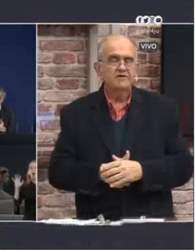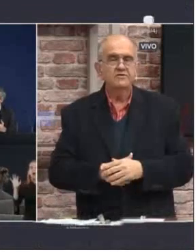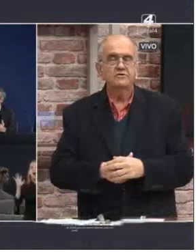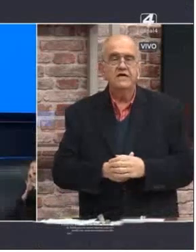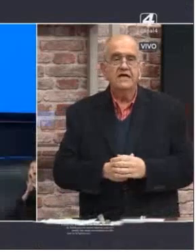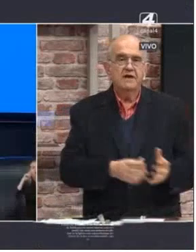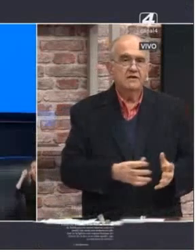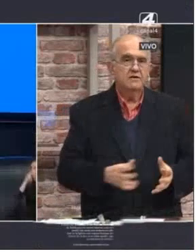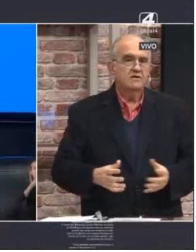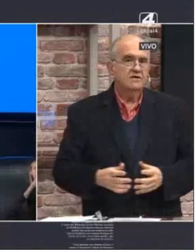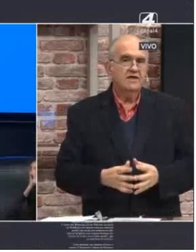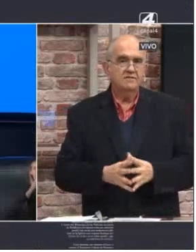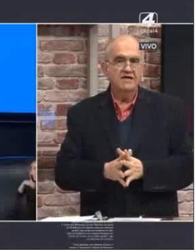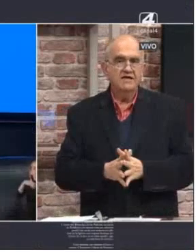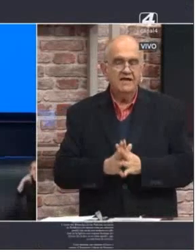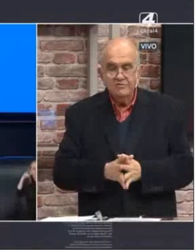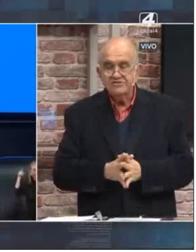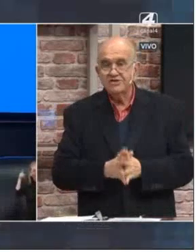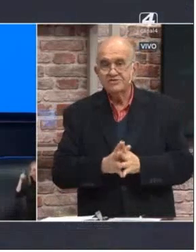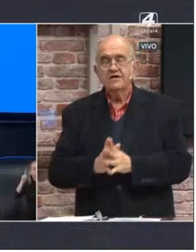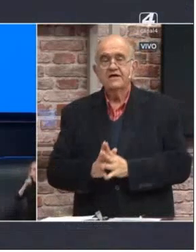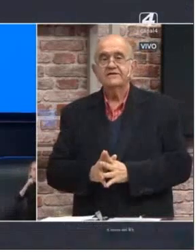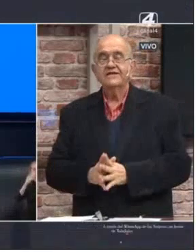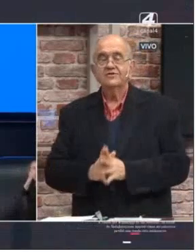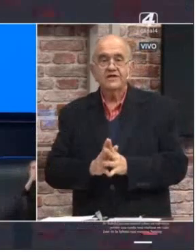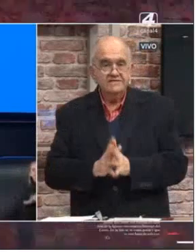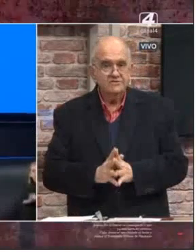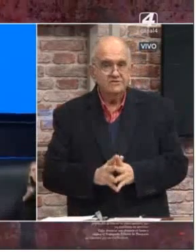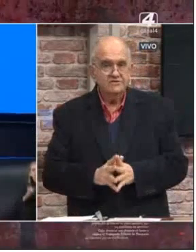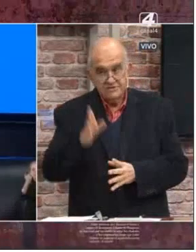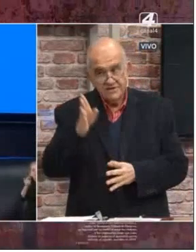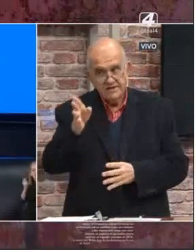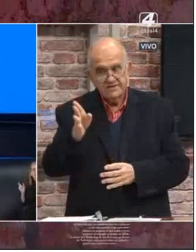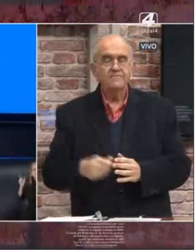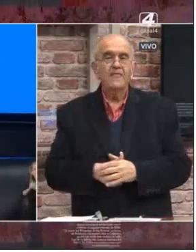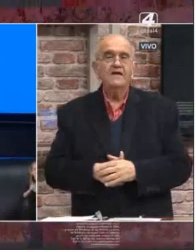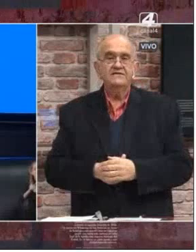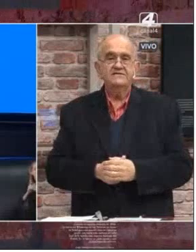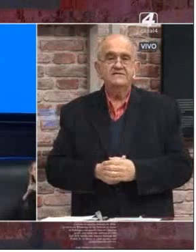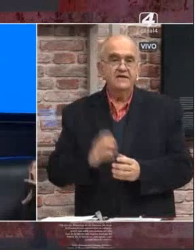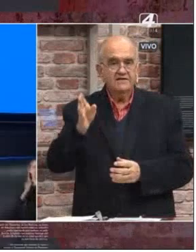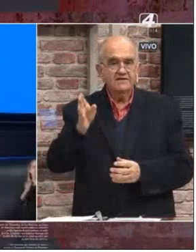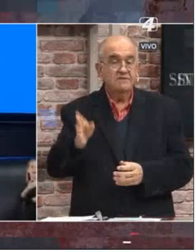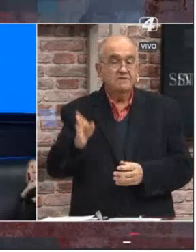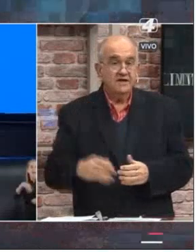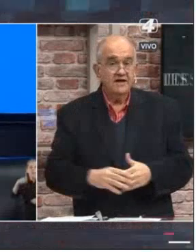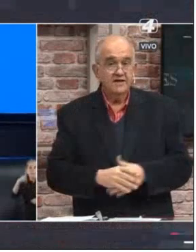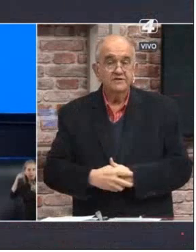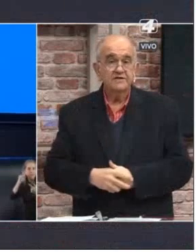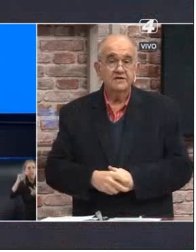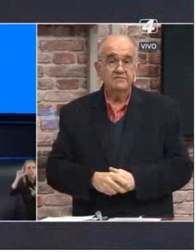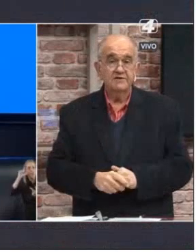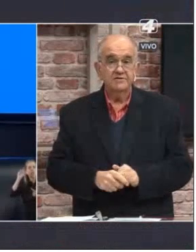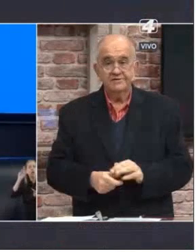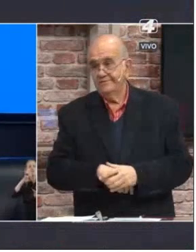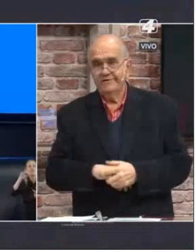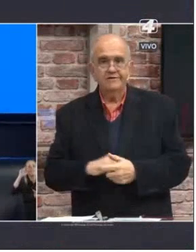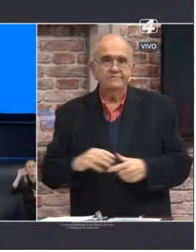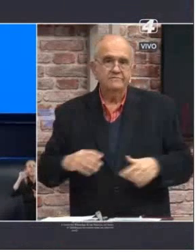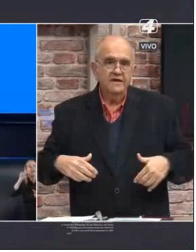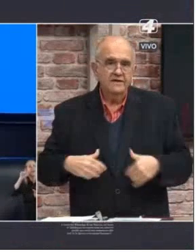allanamiento en varias localidades maya hay muchos este organizaciones sociales que están sindicadas y marcadas con este tema nos